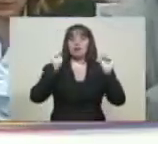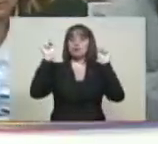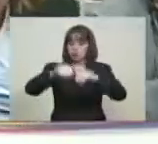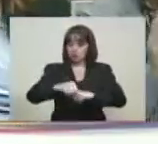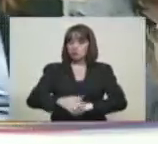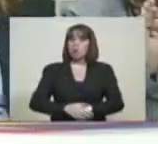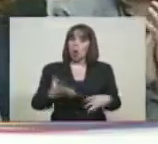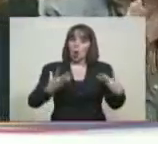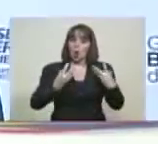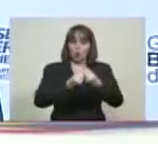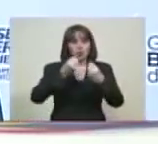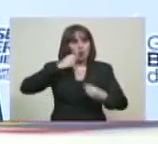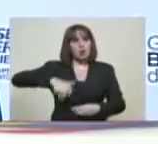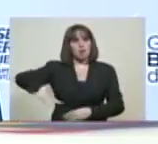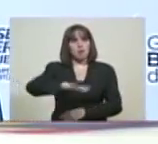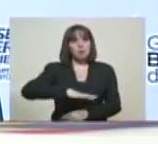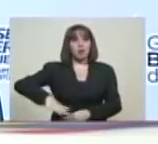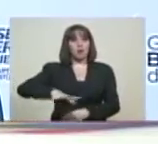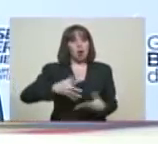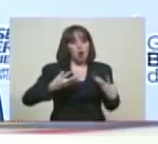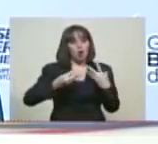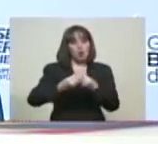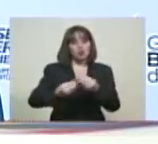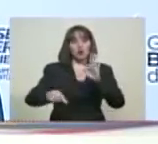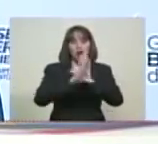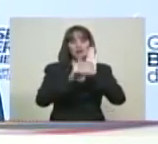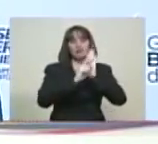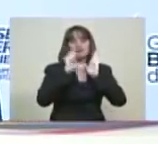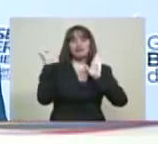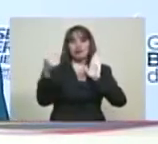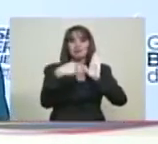con el pueblo y solo con el pueblo aquí estamos